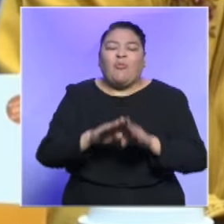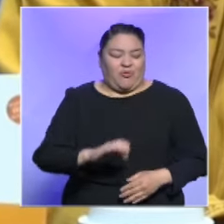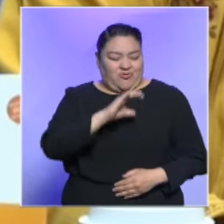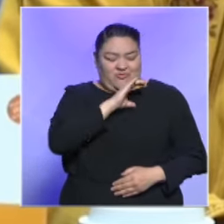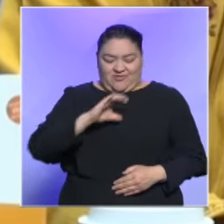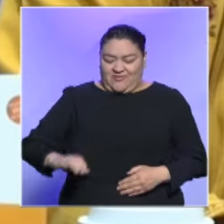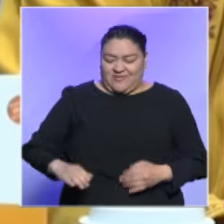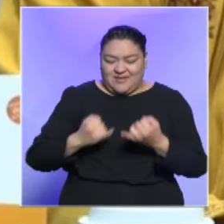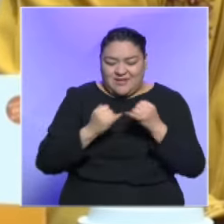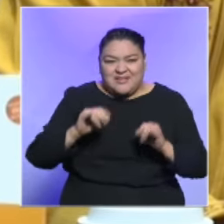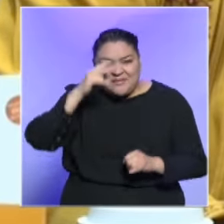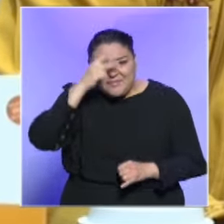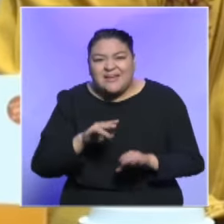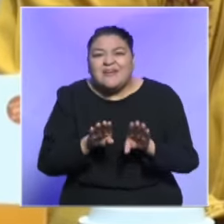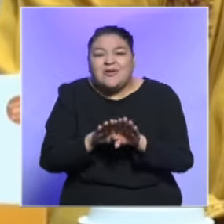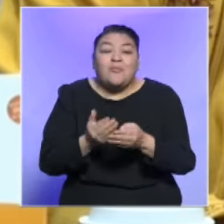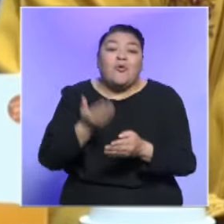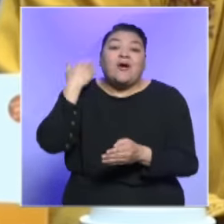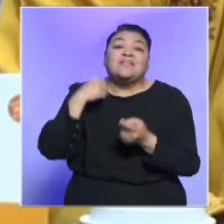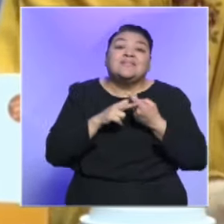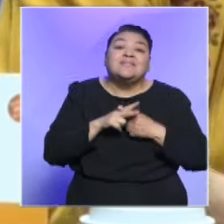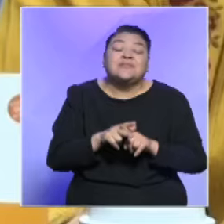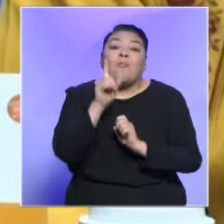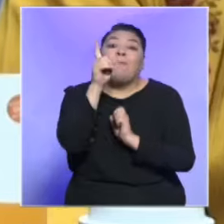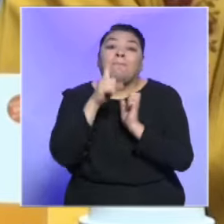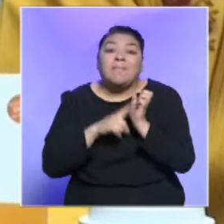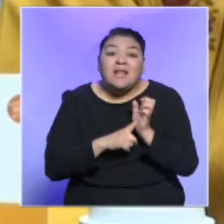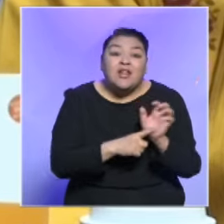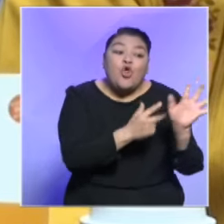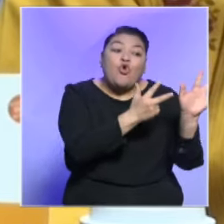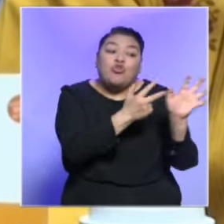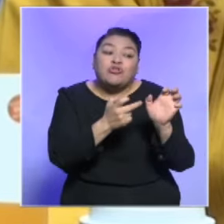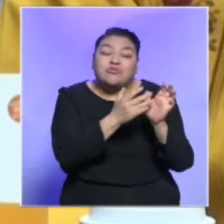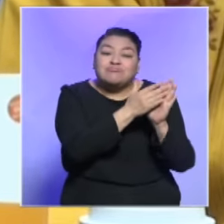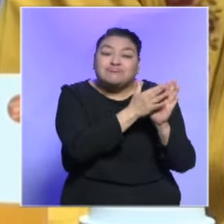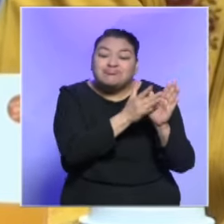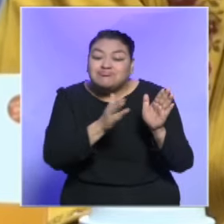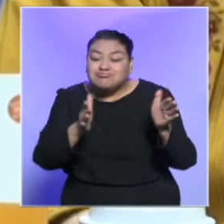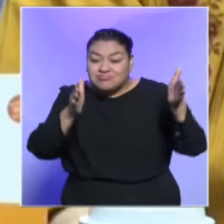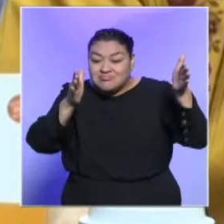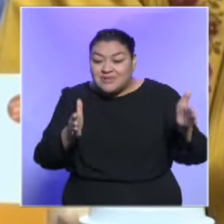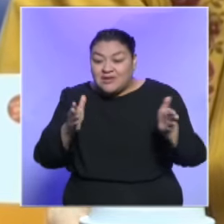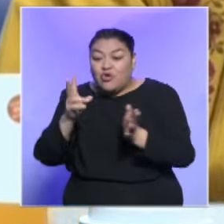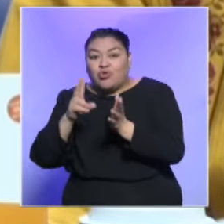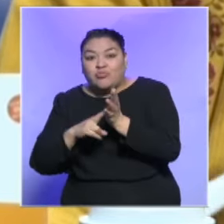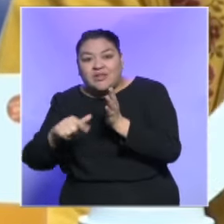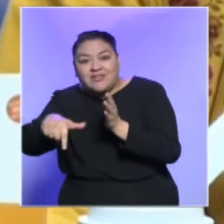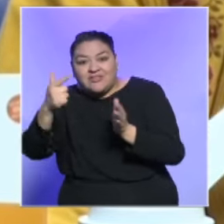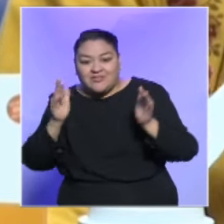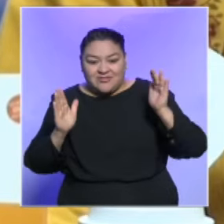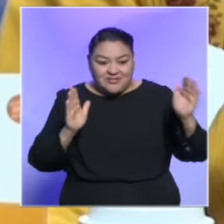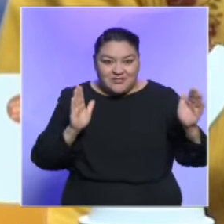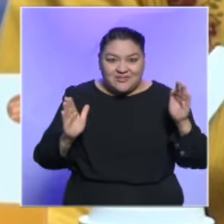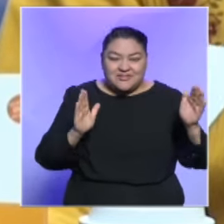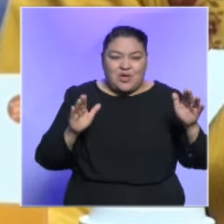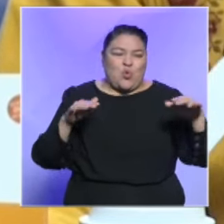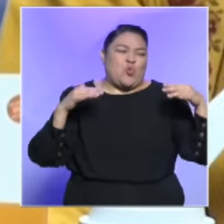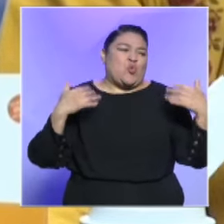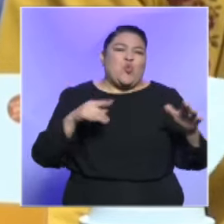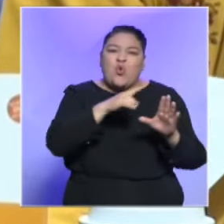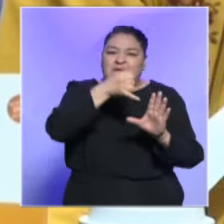México, desde 1800 hasta la reforma de 2012. Por eso les decía yo que es un